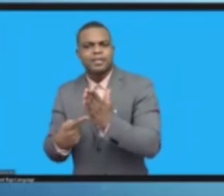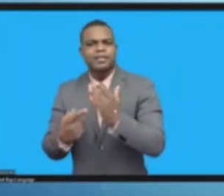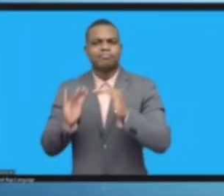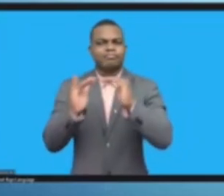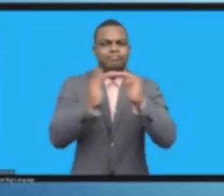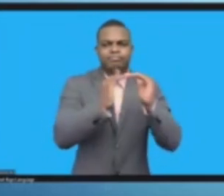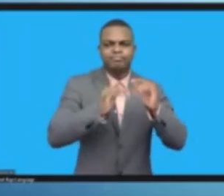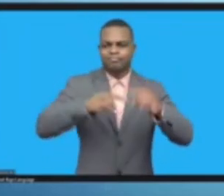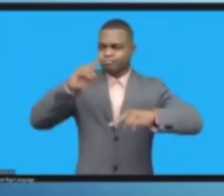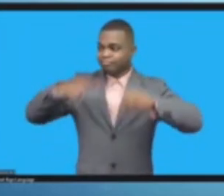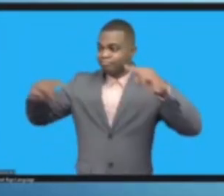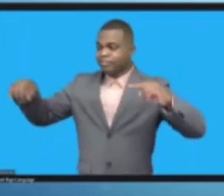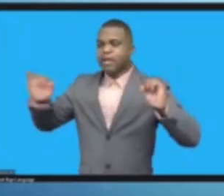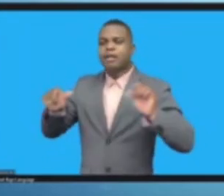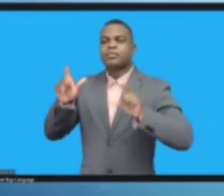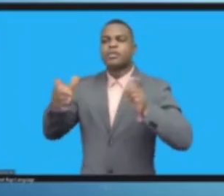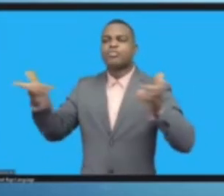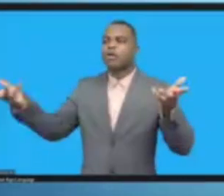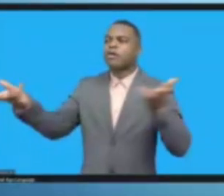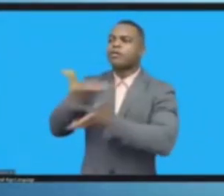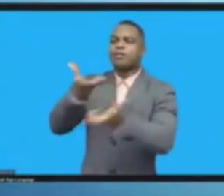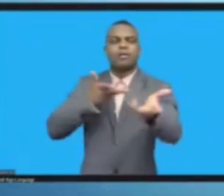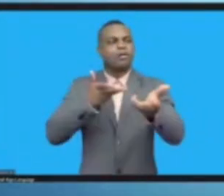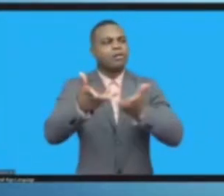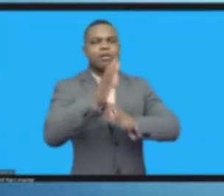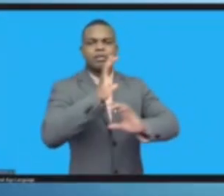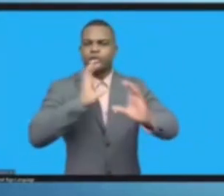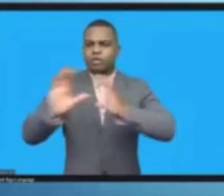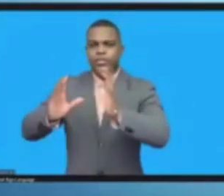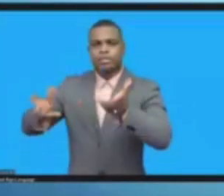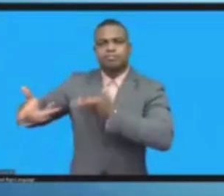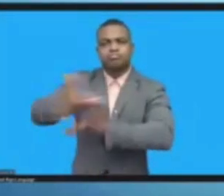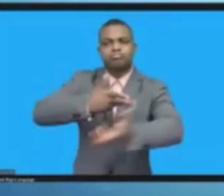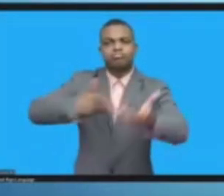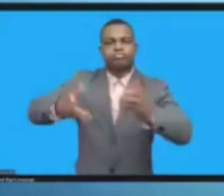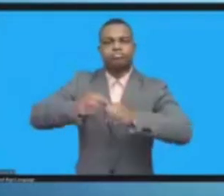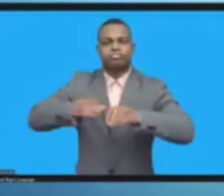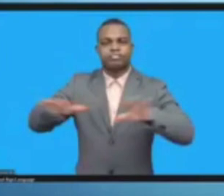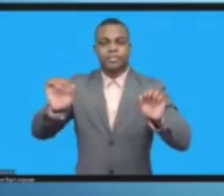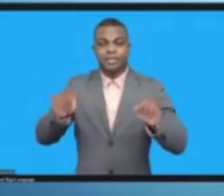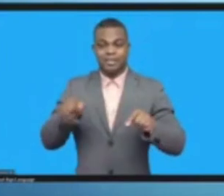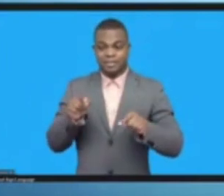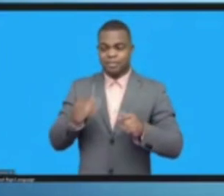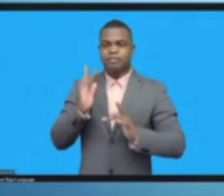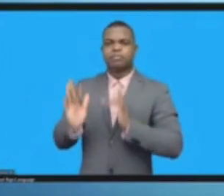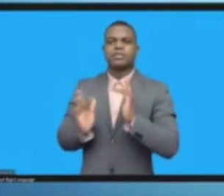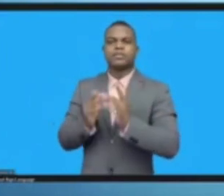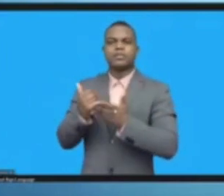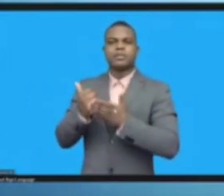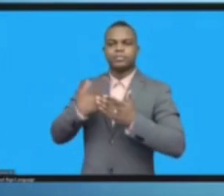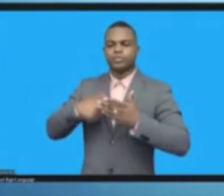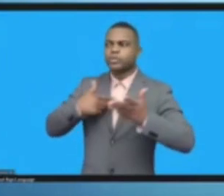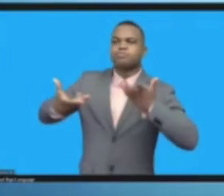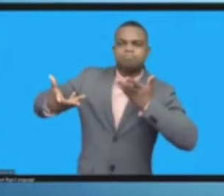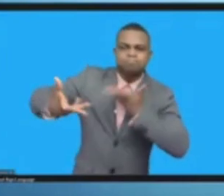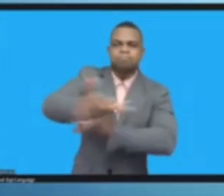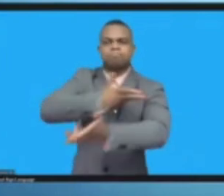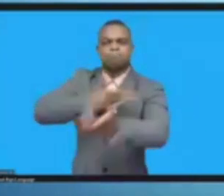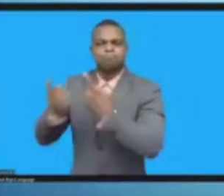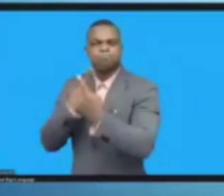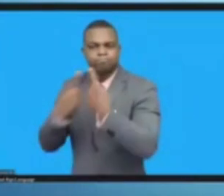que son elementos clave de la tecnología para garantizar que es accesible para todos en todas partes desde el punto de vista técnico